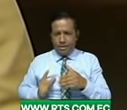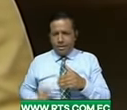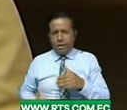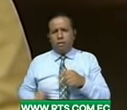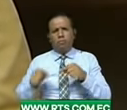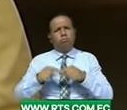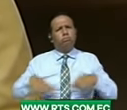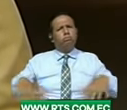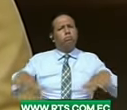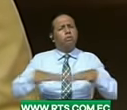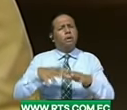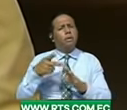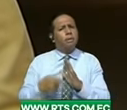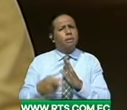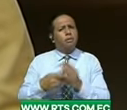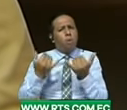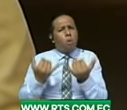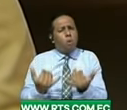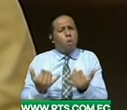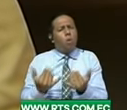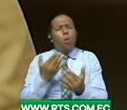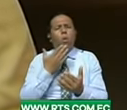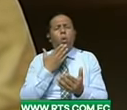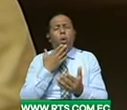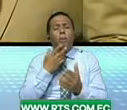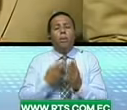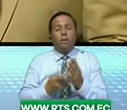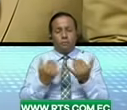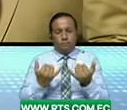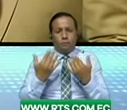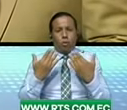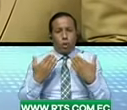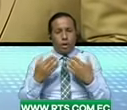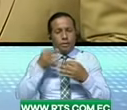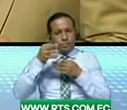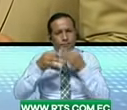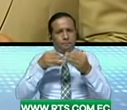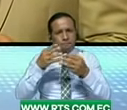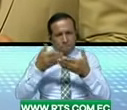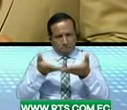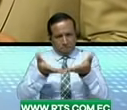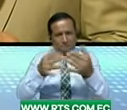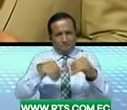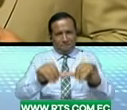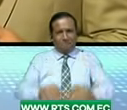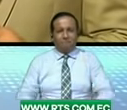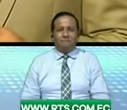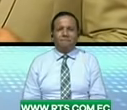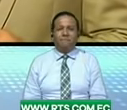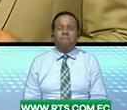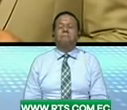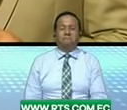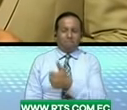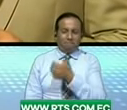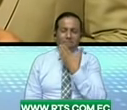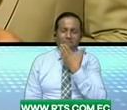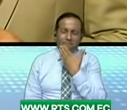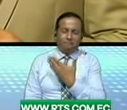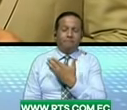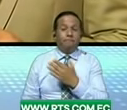lo que ha pasado durante las últimas horas justamente acá en la ciudad de Guayaquil. Ustedes tienen más información desde estudios. Claro que sí, Julio